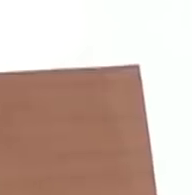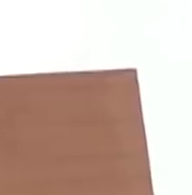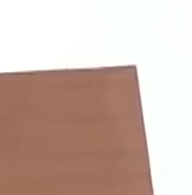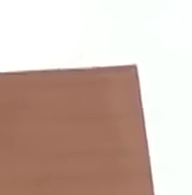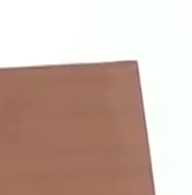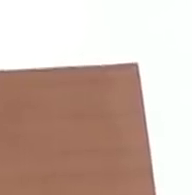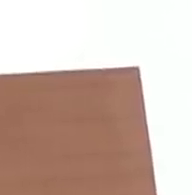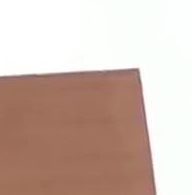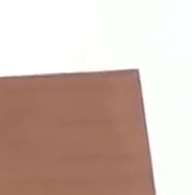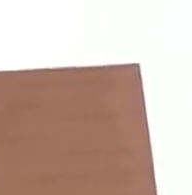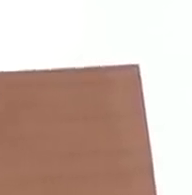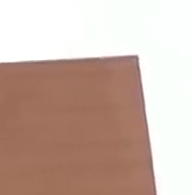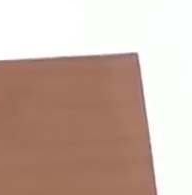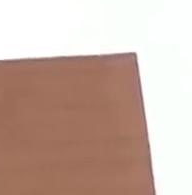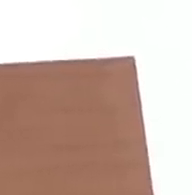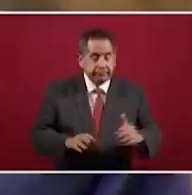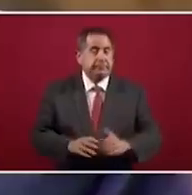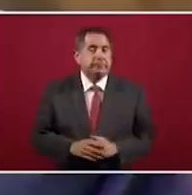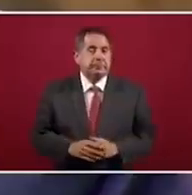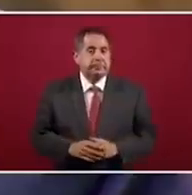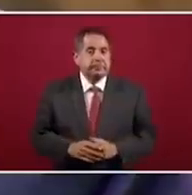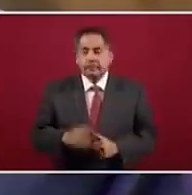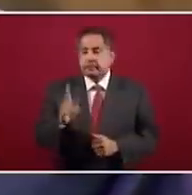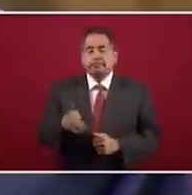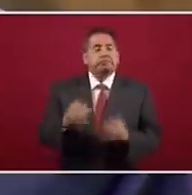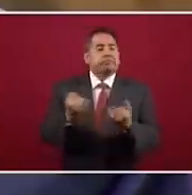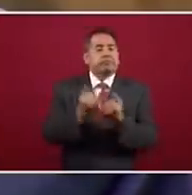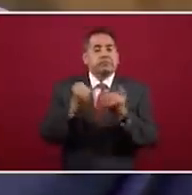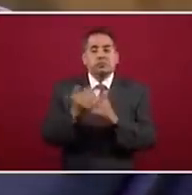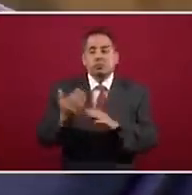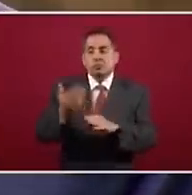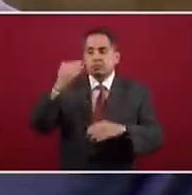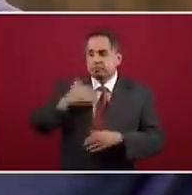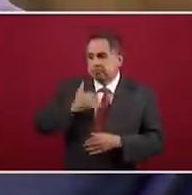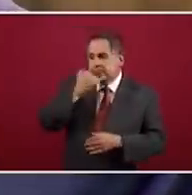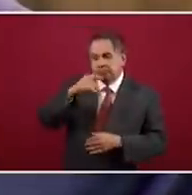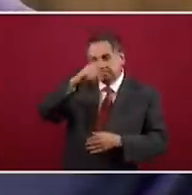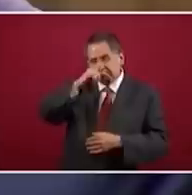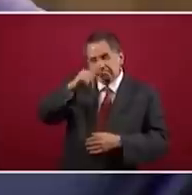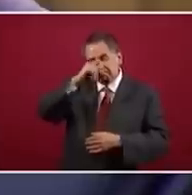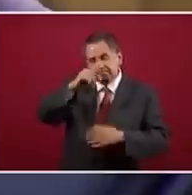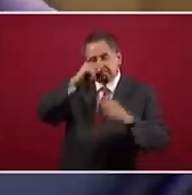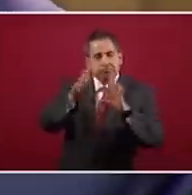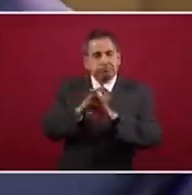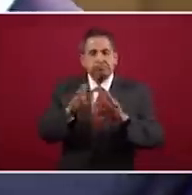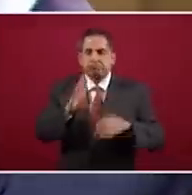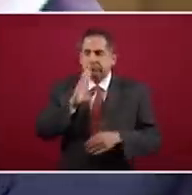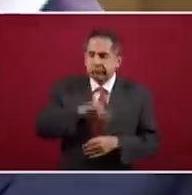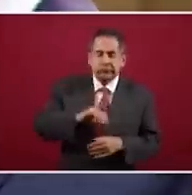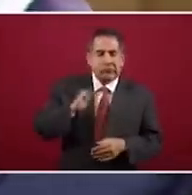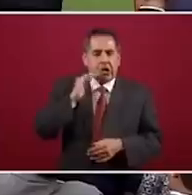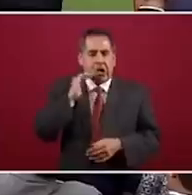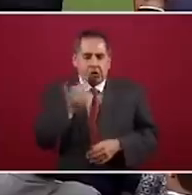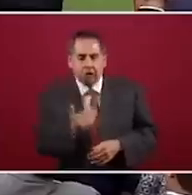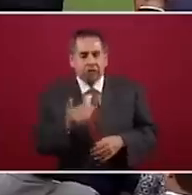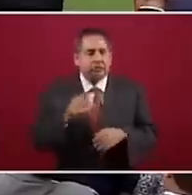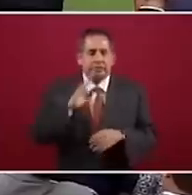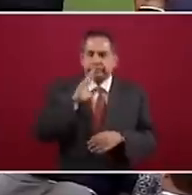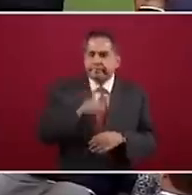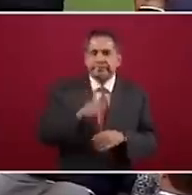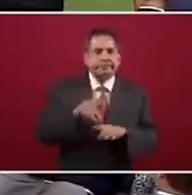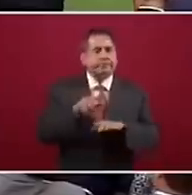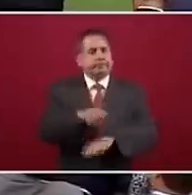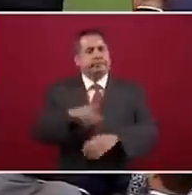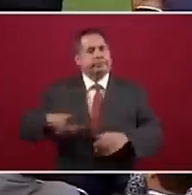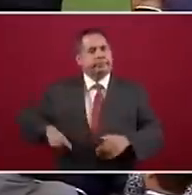los servidores públicos. Para corregir ineficiencias y malas prácticas y actitudes en el